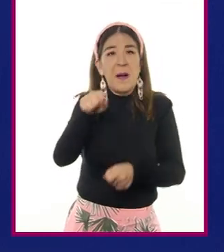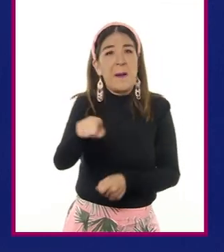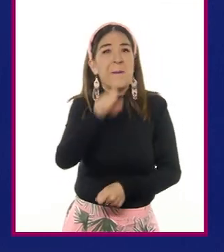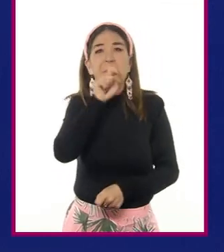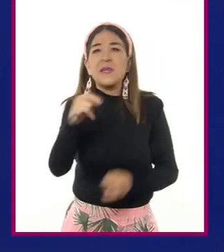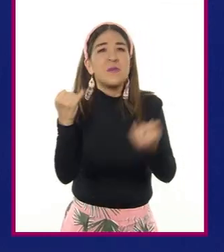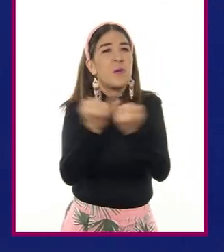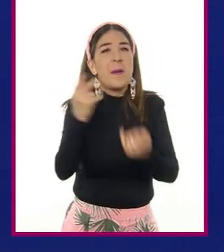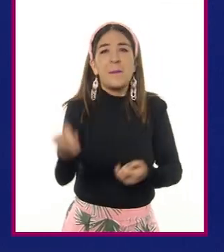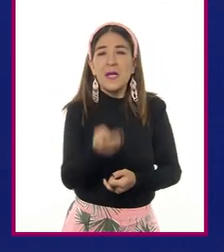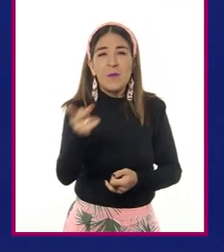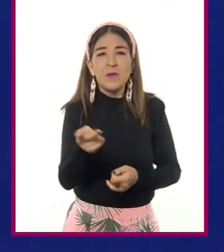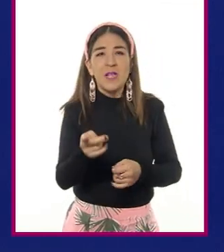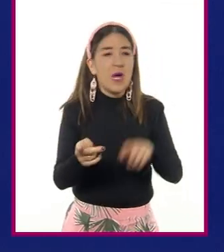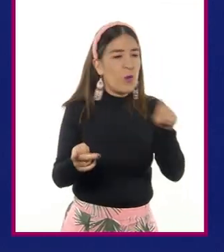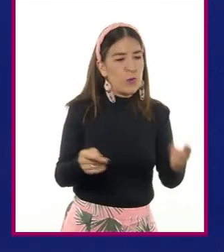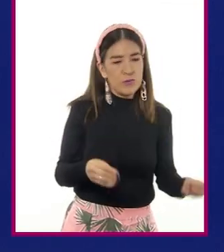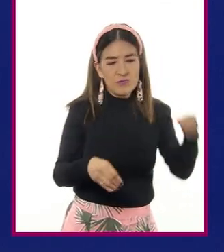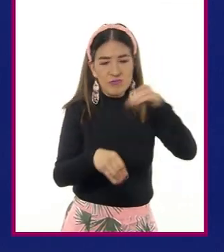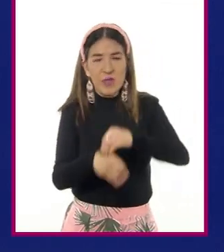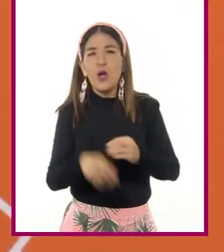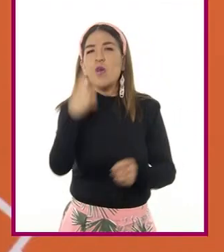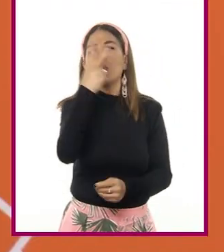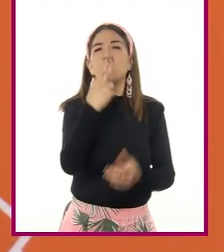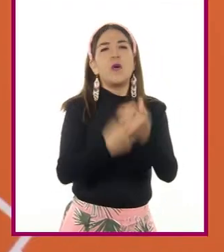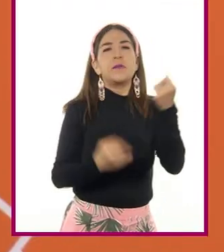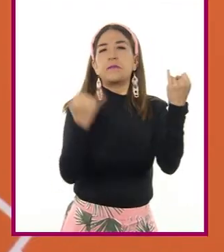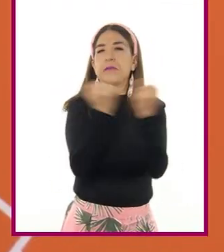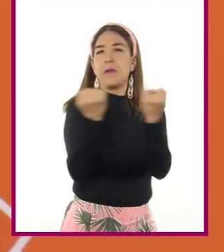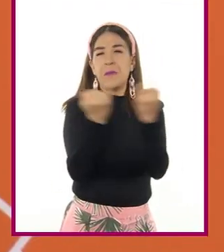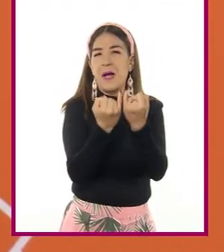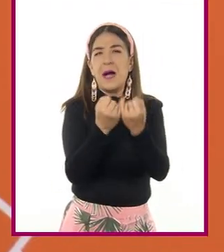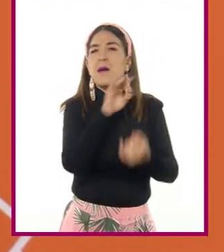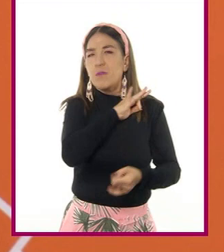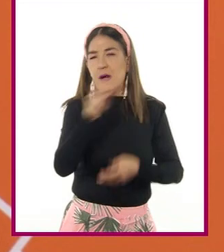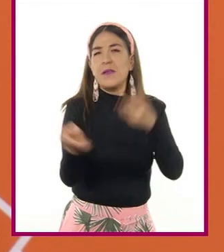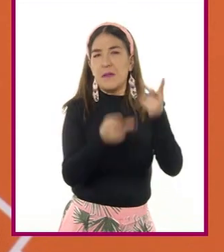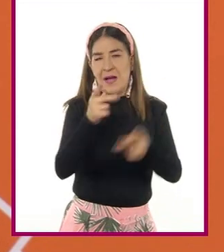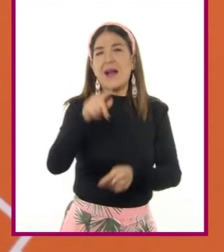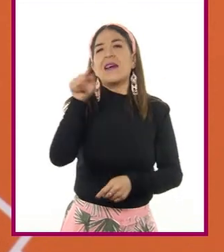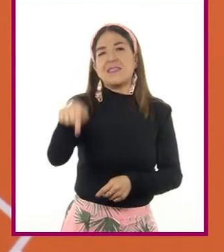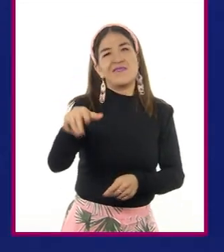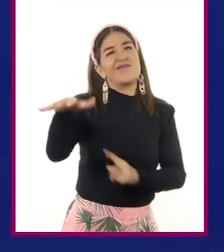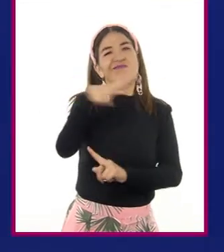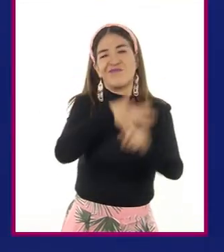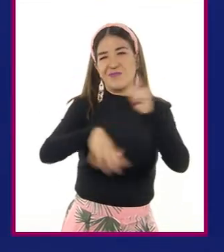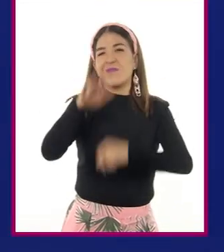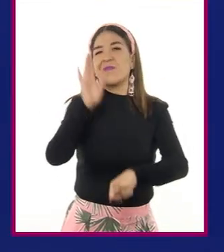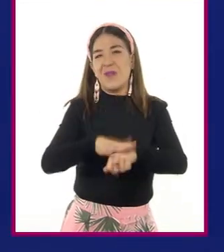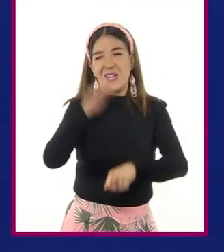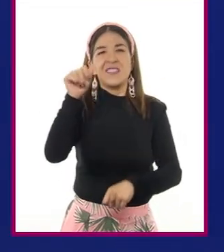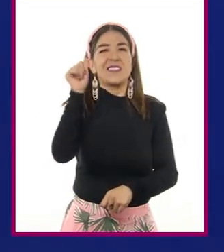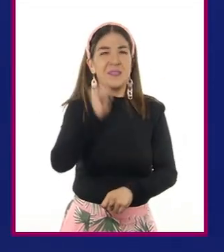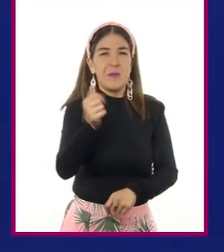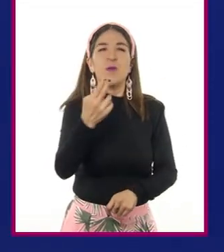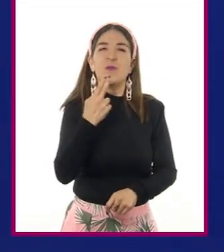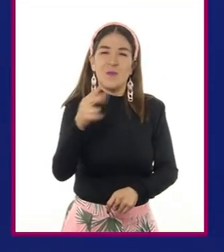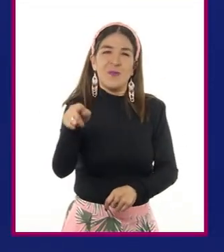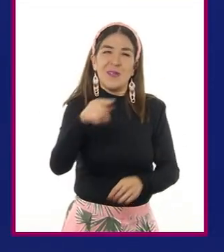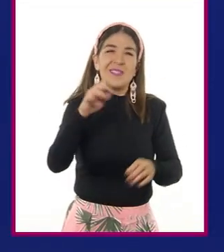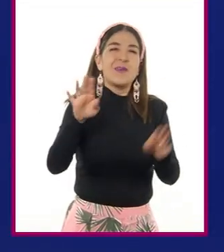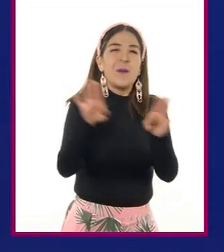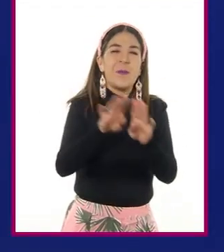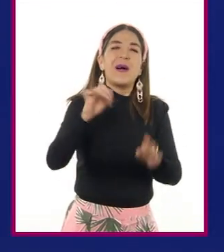misma pregunta o en una incluir las dos. Es algo que puede sucederle a todos en este proceso.